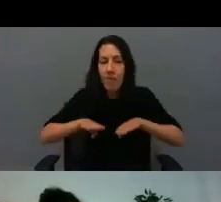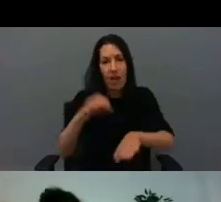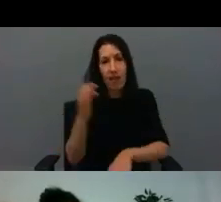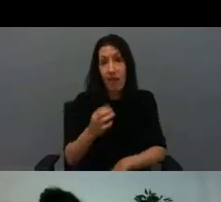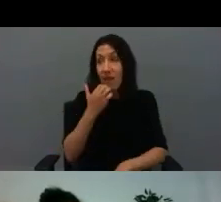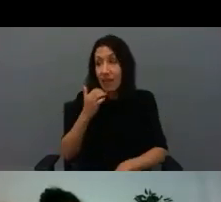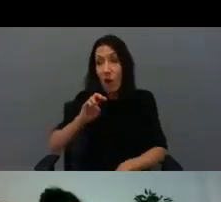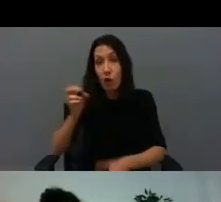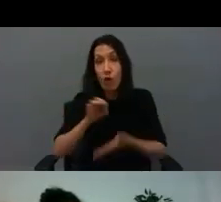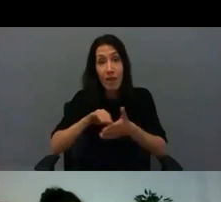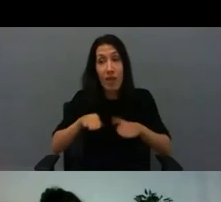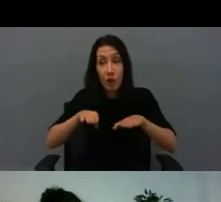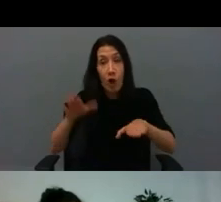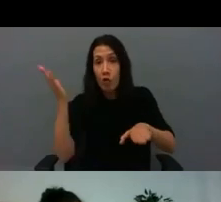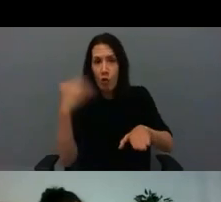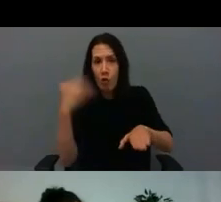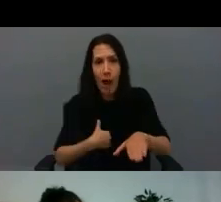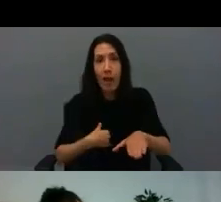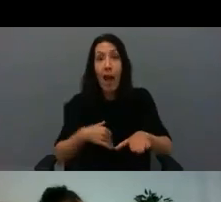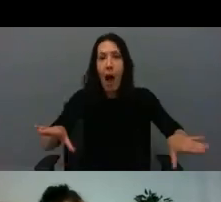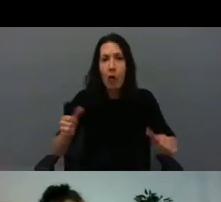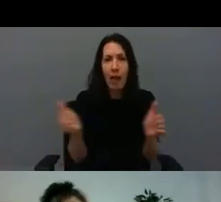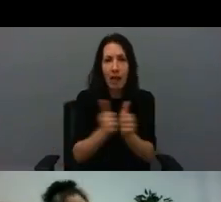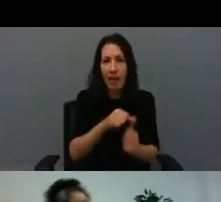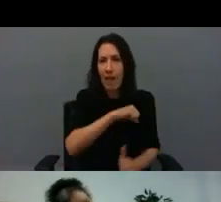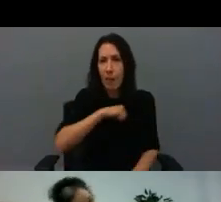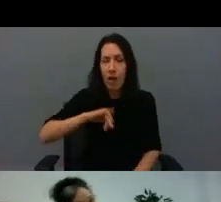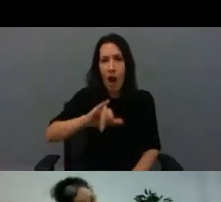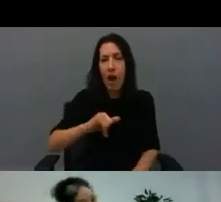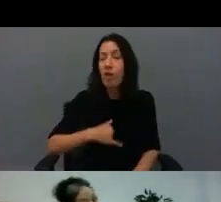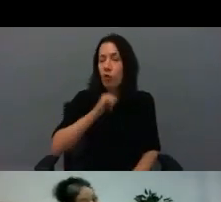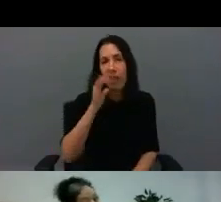Rocío, en relación a lo que comentas, y abusando un poco